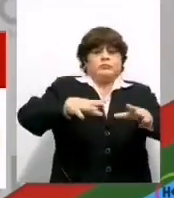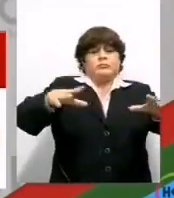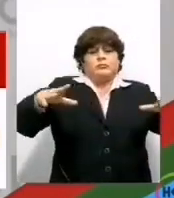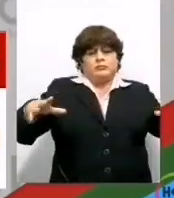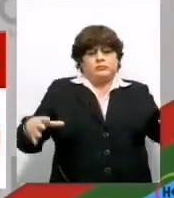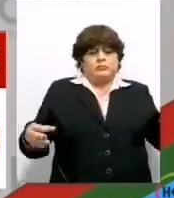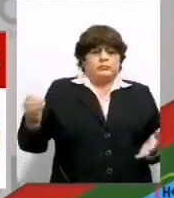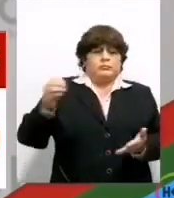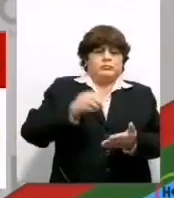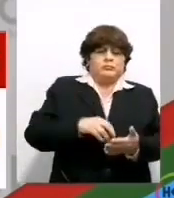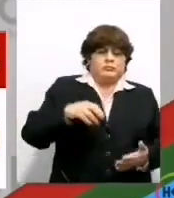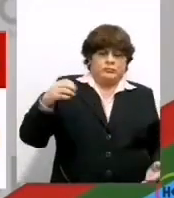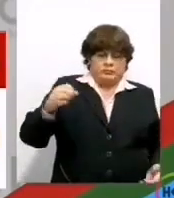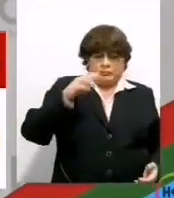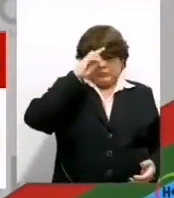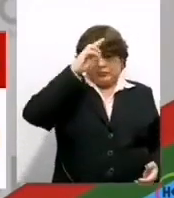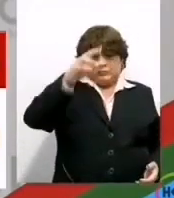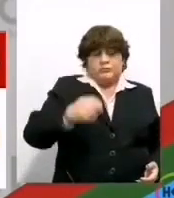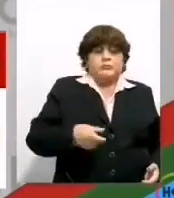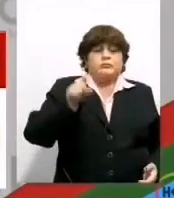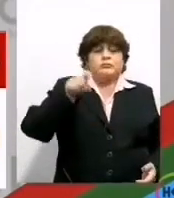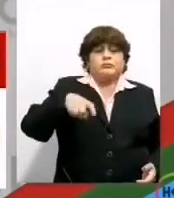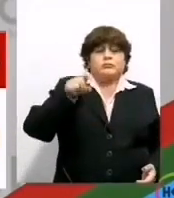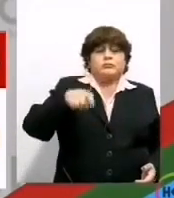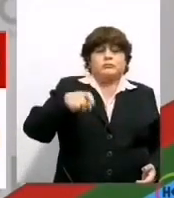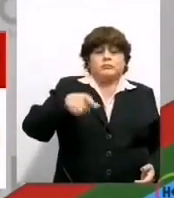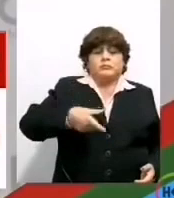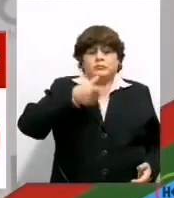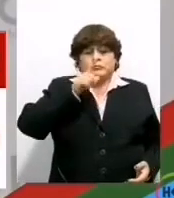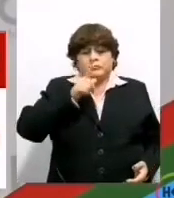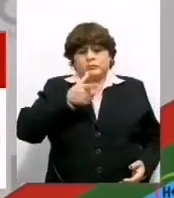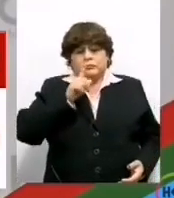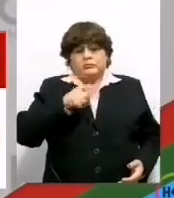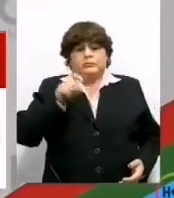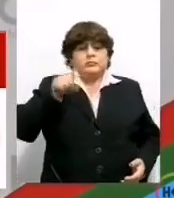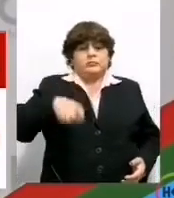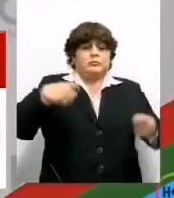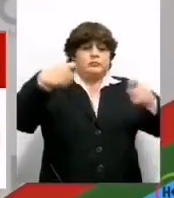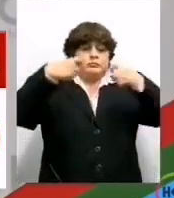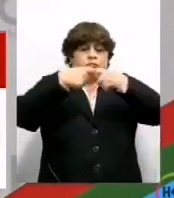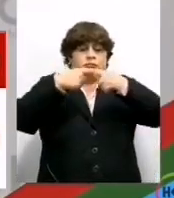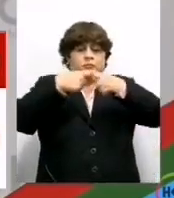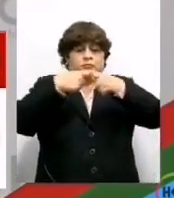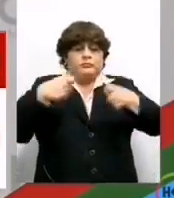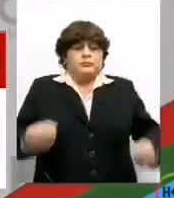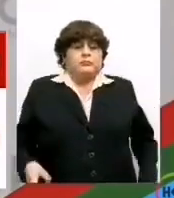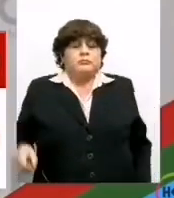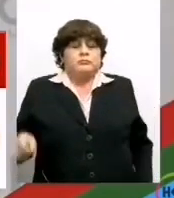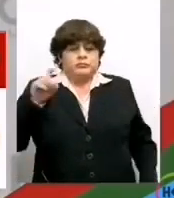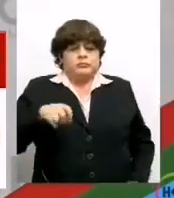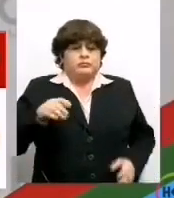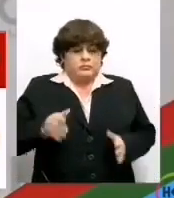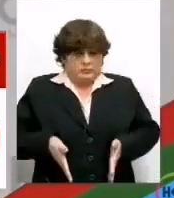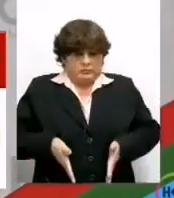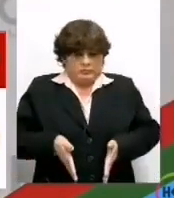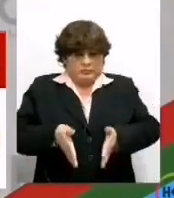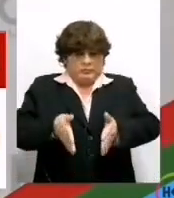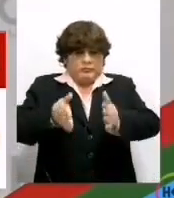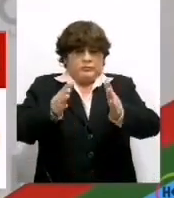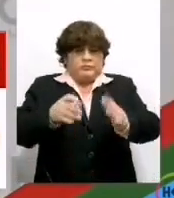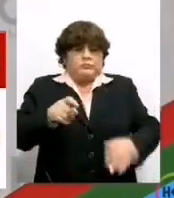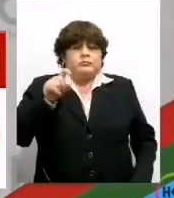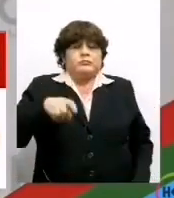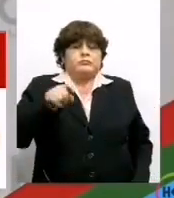del Perú que necesita agua que necesita luz necesita pistas